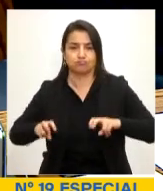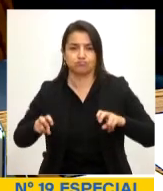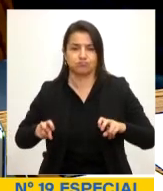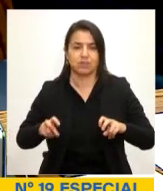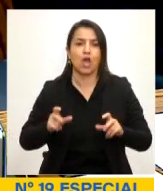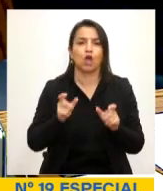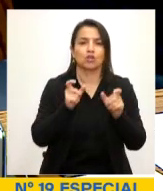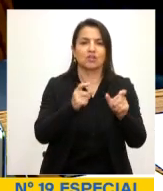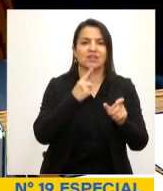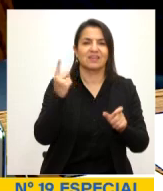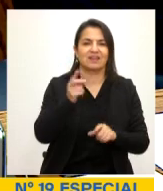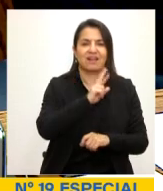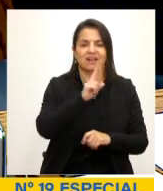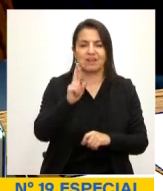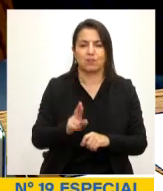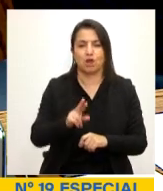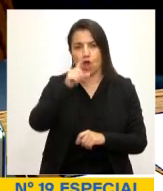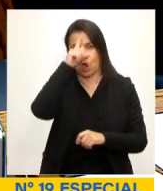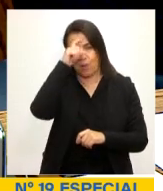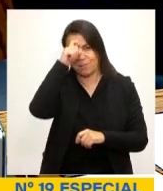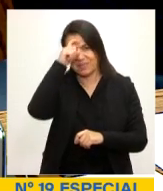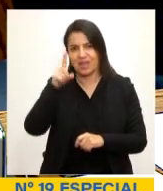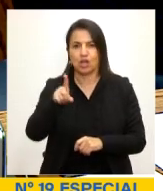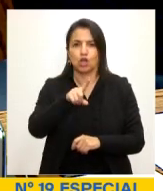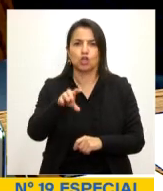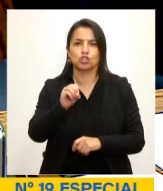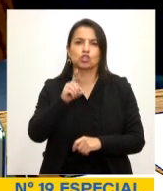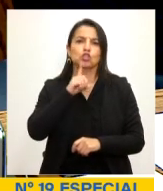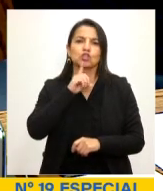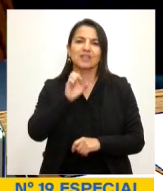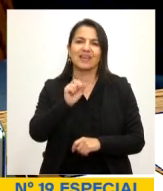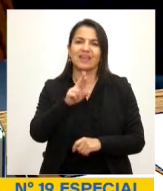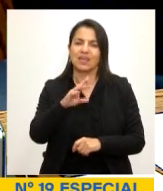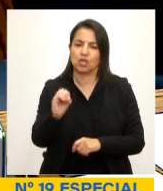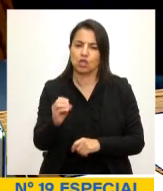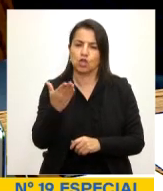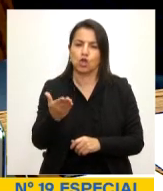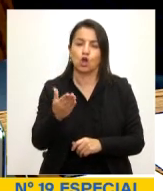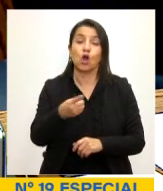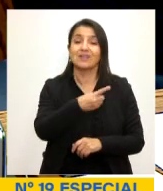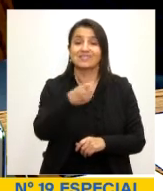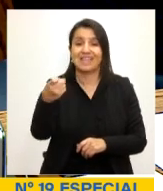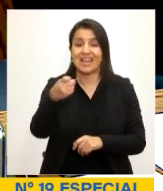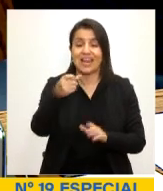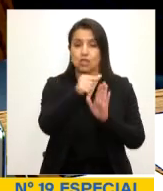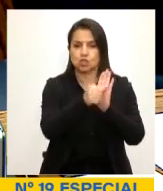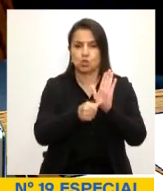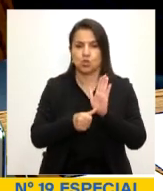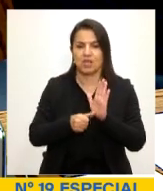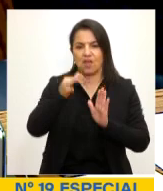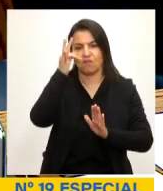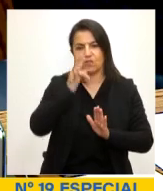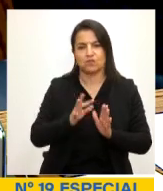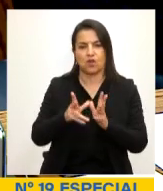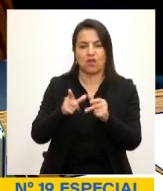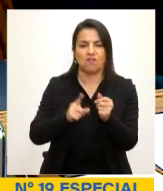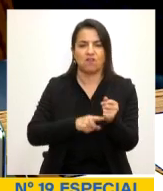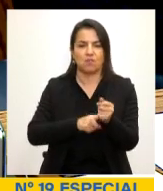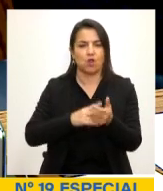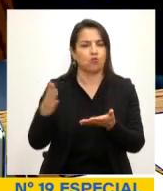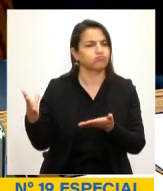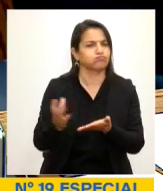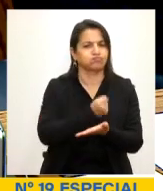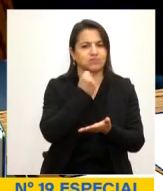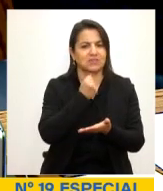la república del hospital sotero del Río se detectó que 100 cirugías a funcionarios y sus familiares fueron realizadas en tiempo récord